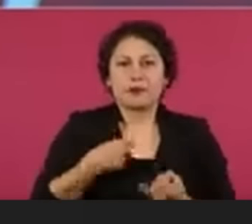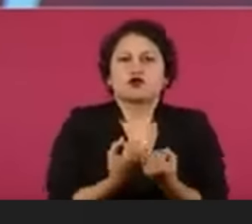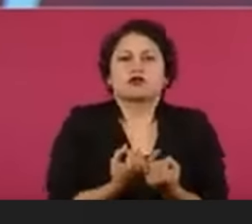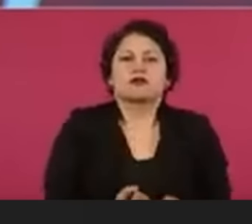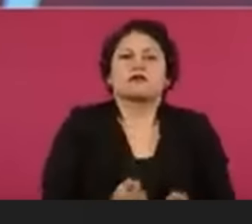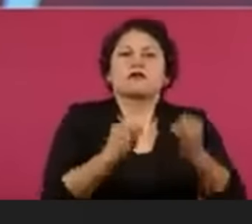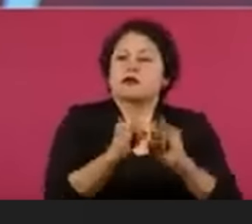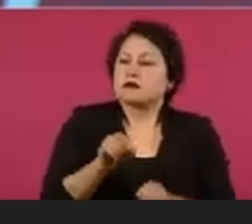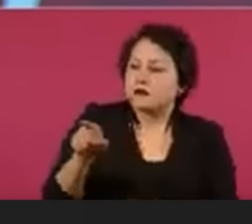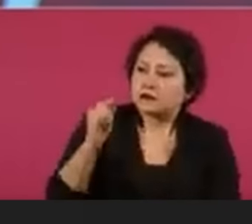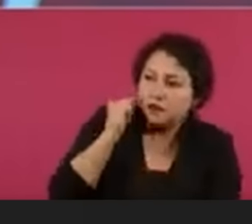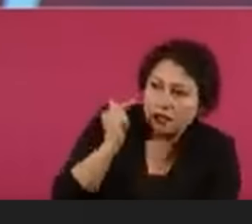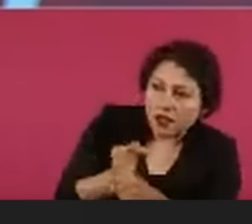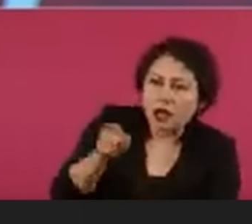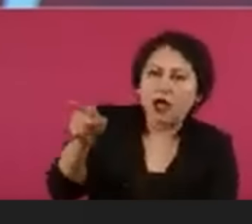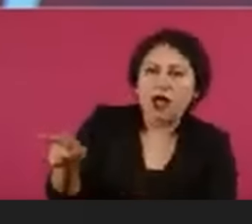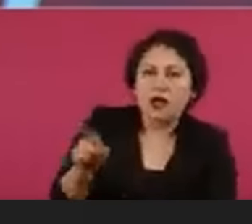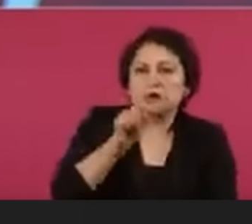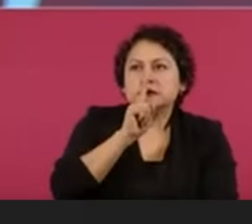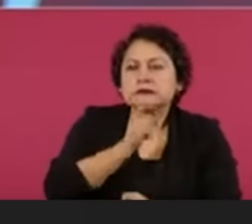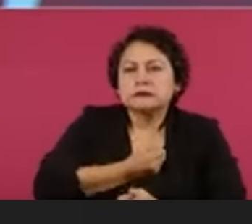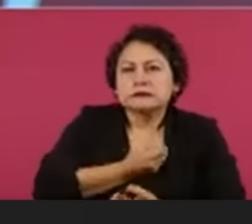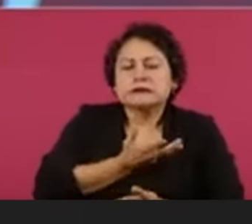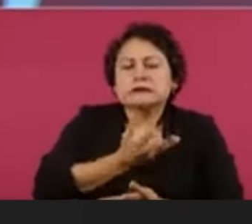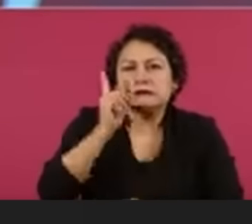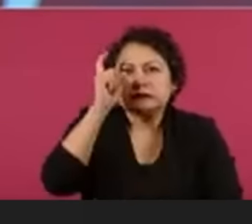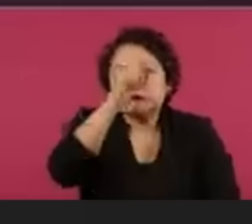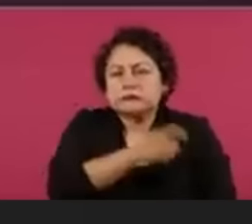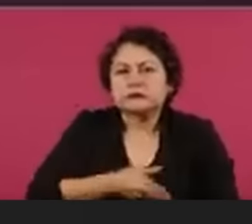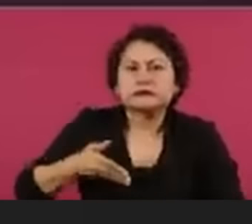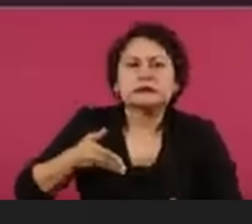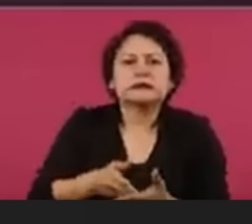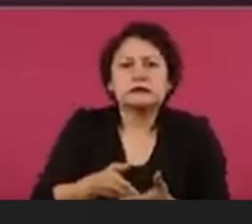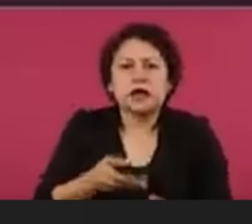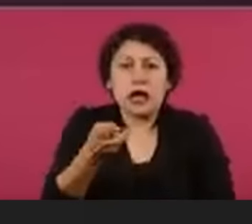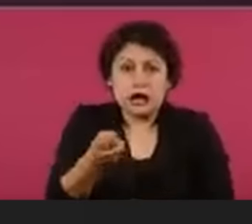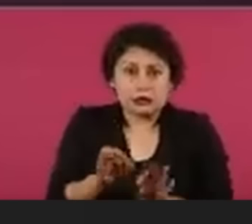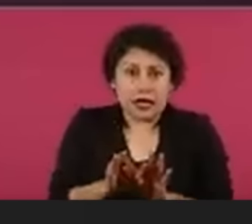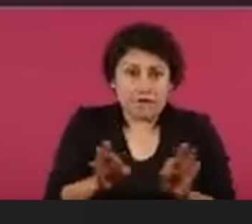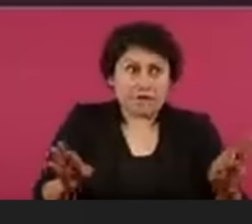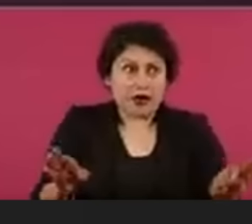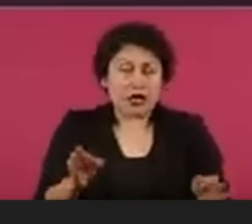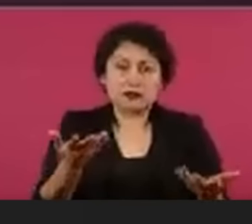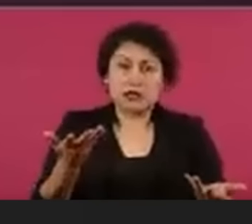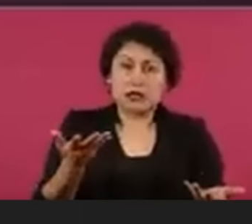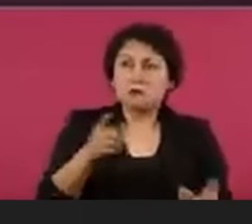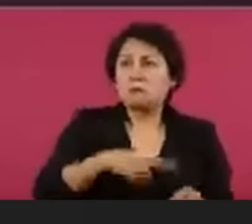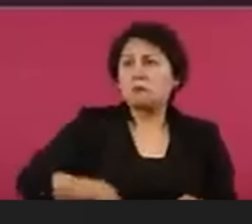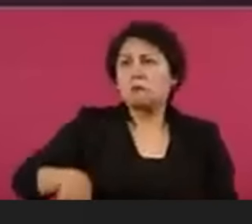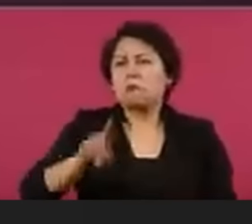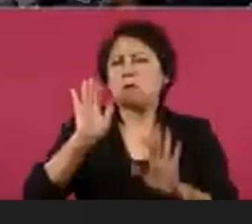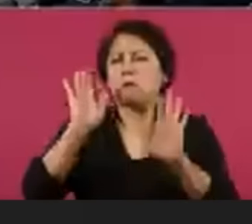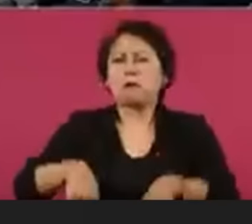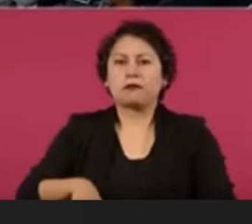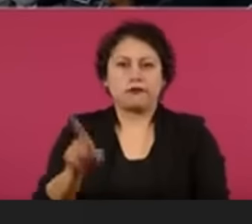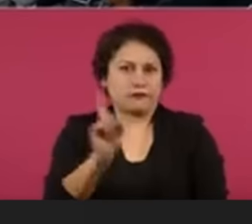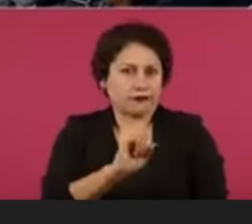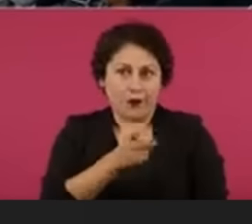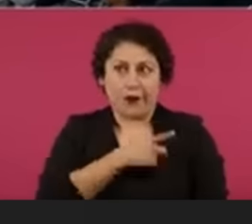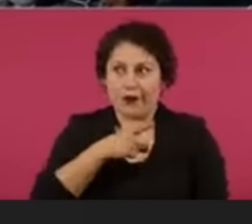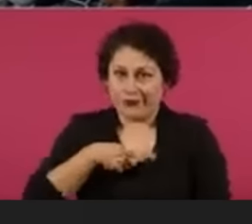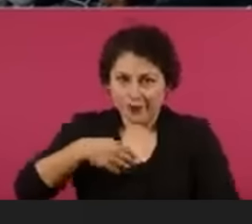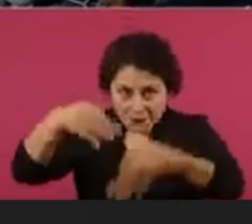tienen no es una frase hueca, un cliché o una pose. En la revista Contralínea reivindicamos